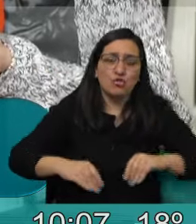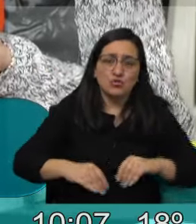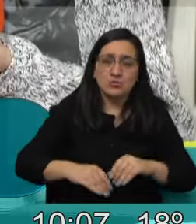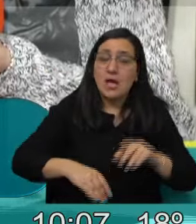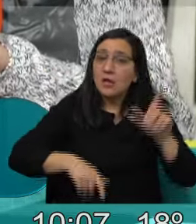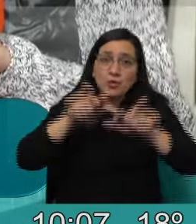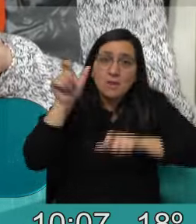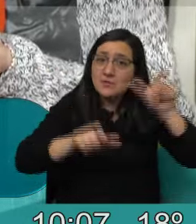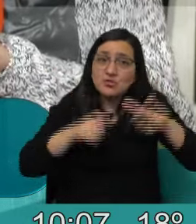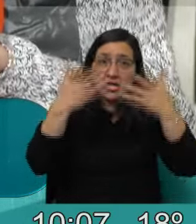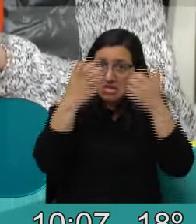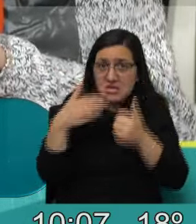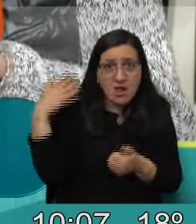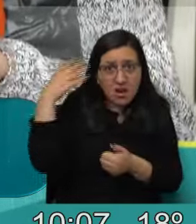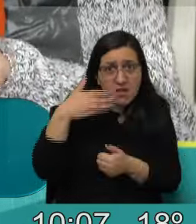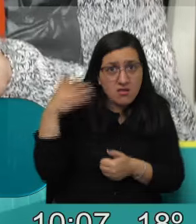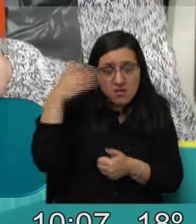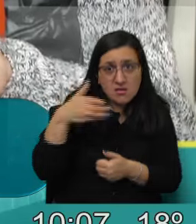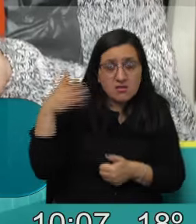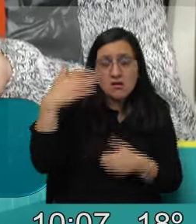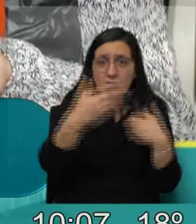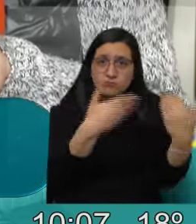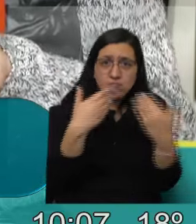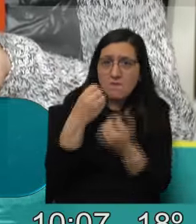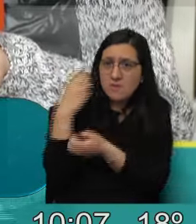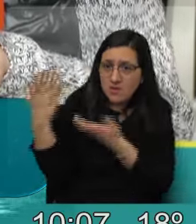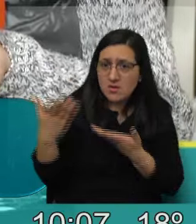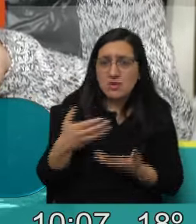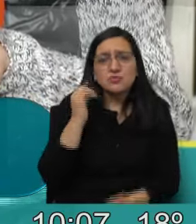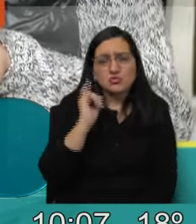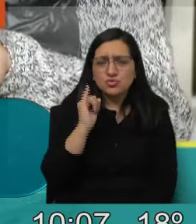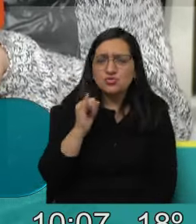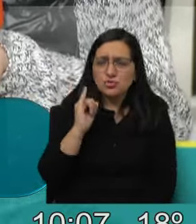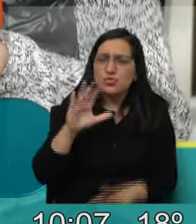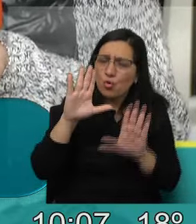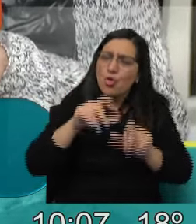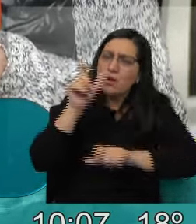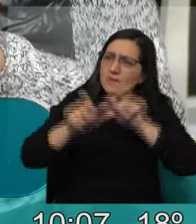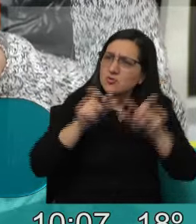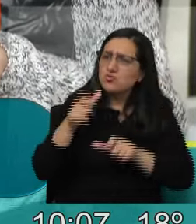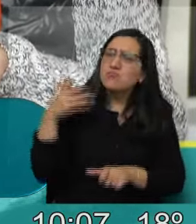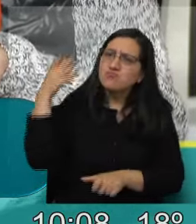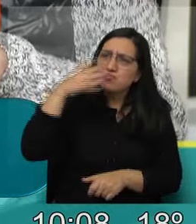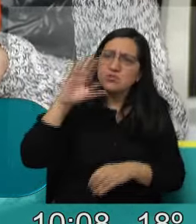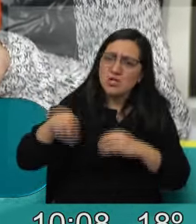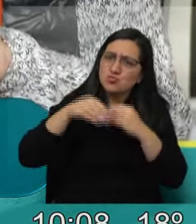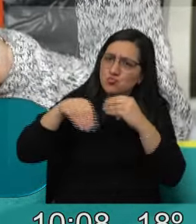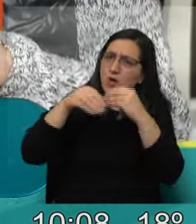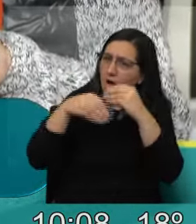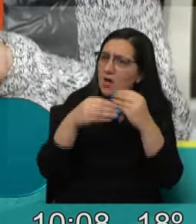la persona que se quiera arrimar a la mesa redonda, es bienvenida. Para todas las personas que se quieran arrimar y enterarse